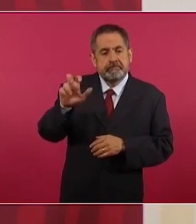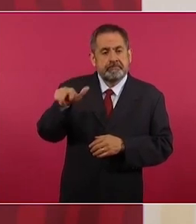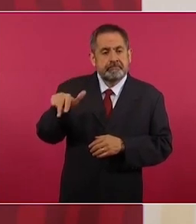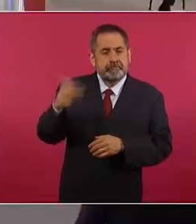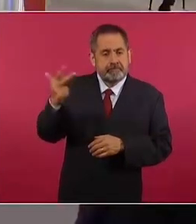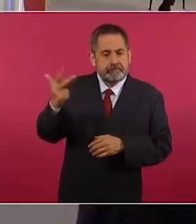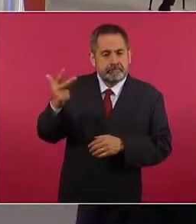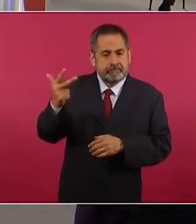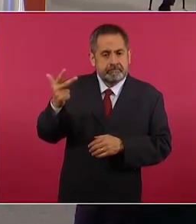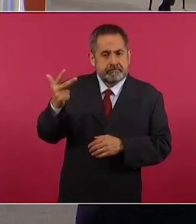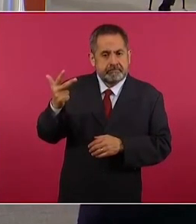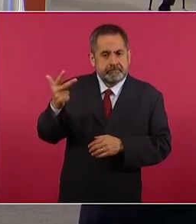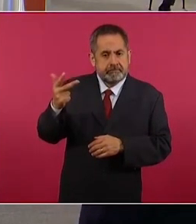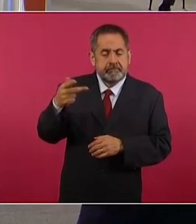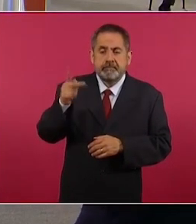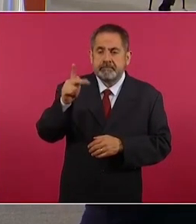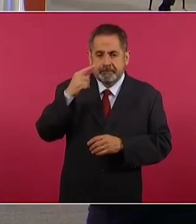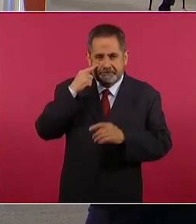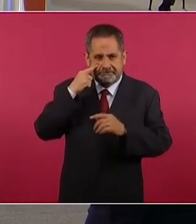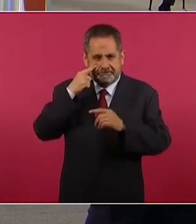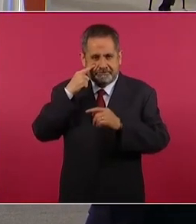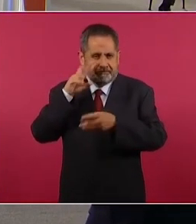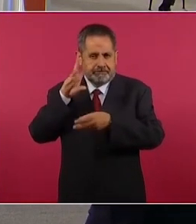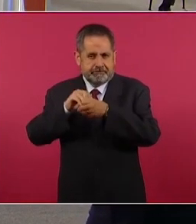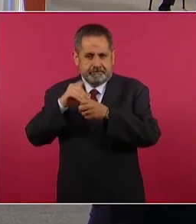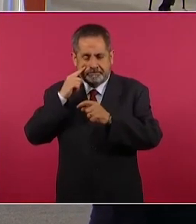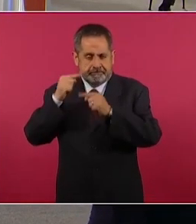27.513, pero aquí incluye